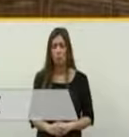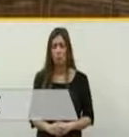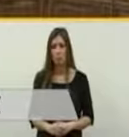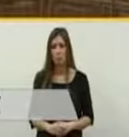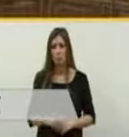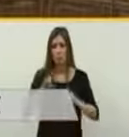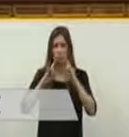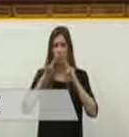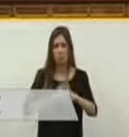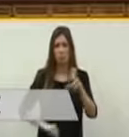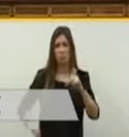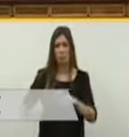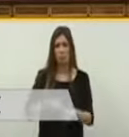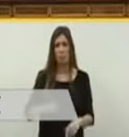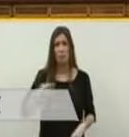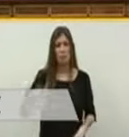Señorías.